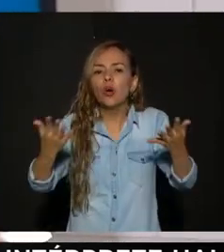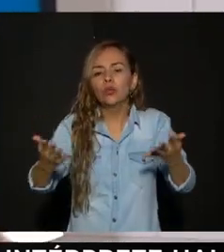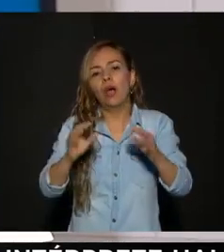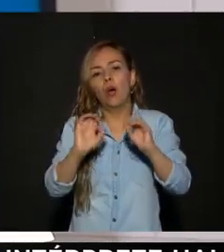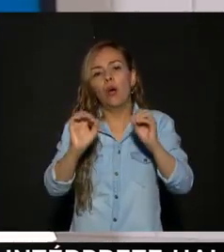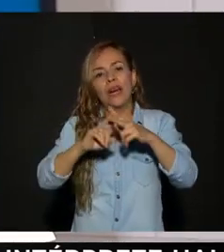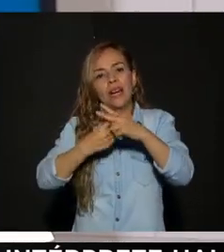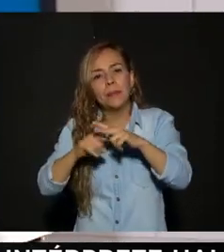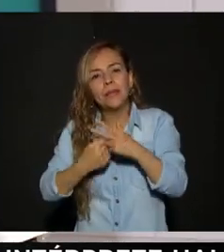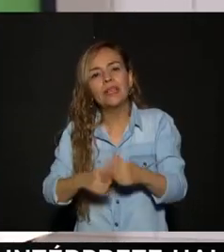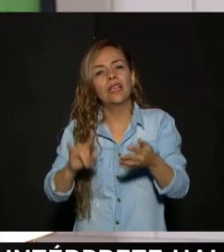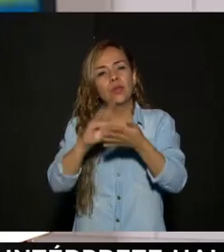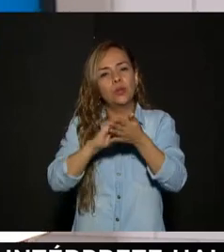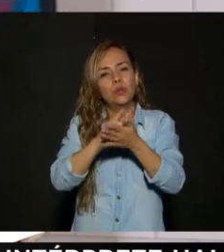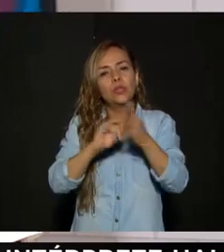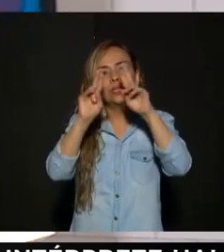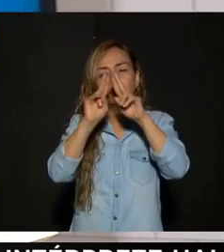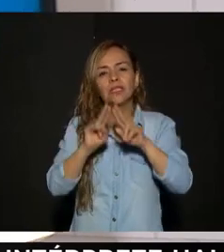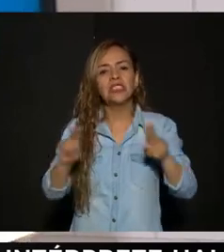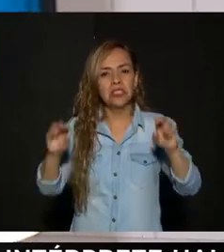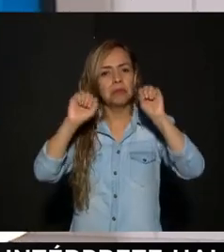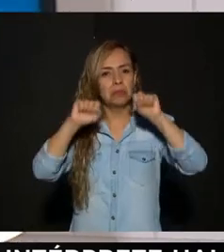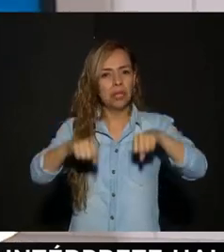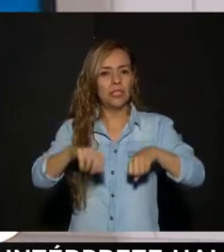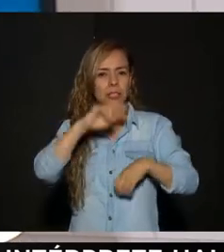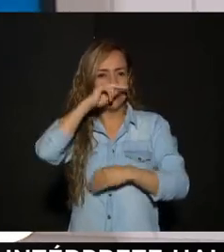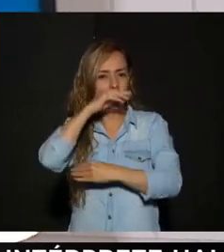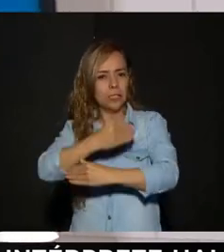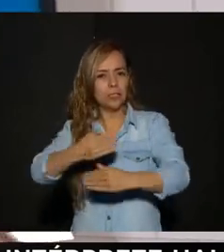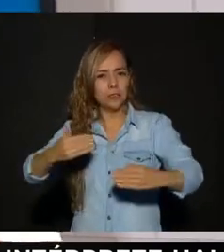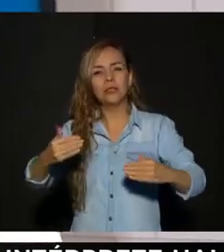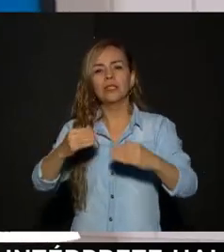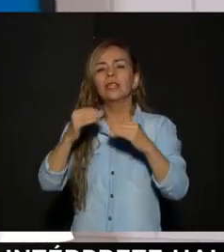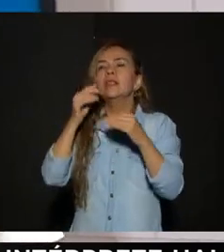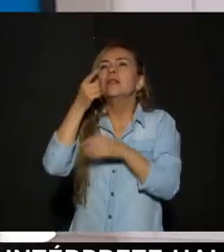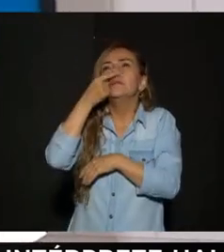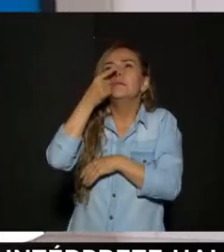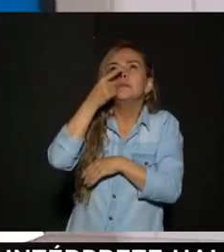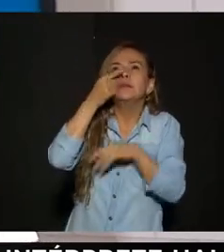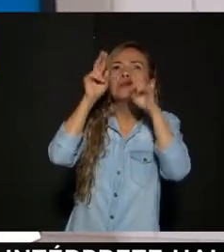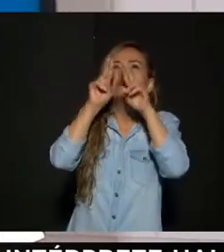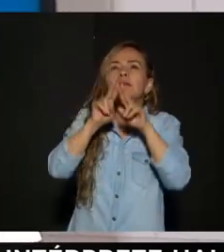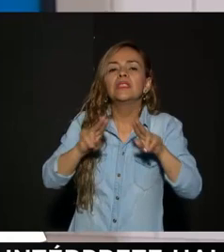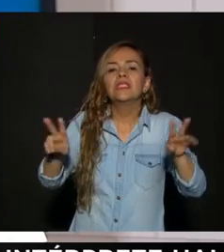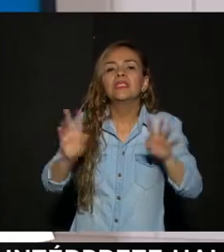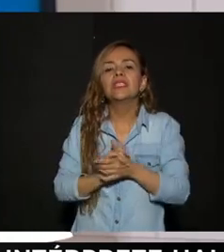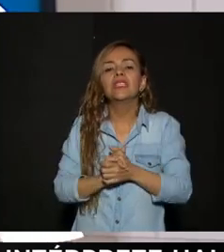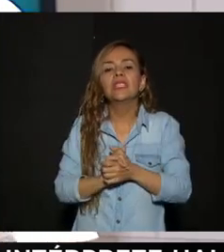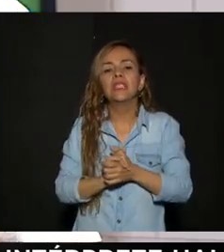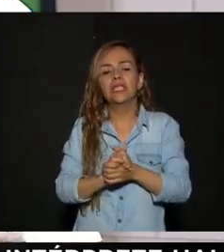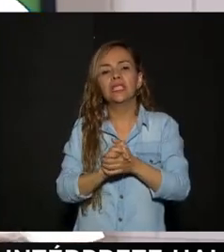para poder seguir fortaleciendo todo ese tema de investigación en ellos. Es que las herramientas no solamente es para sentarnos y